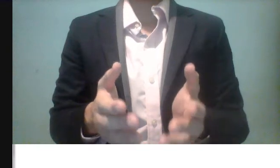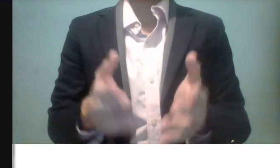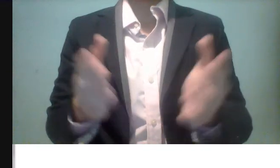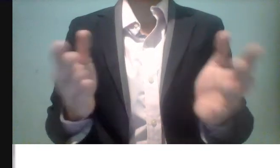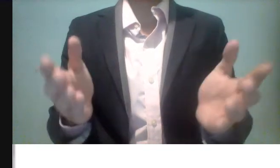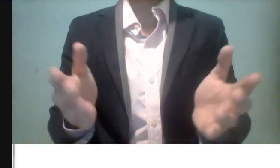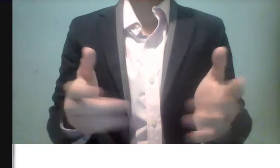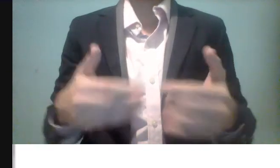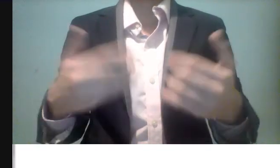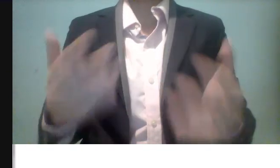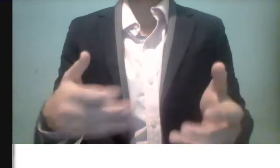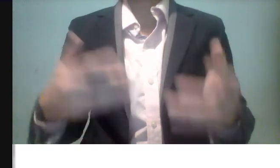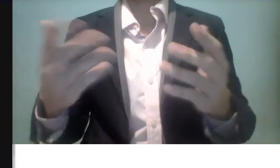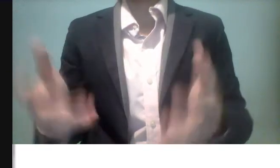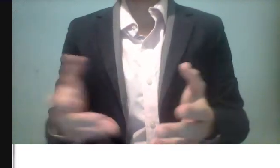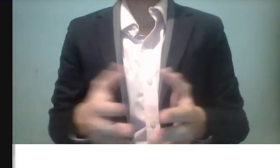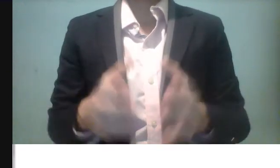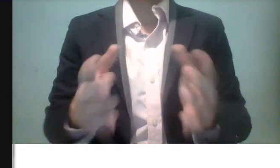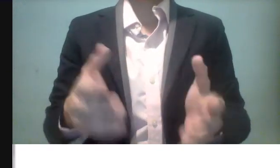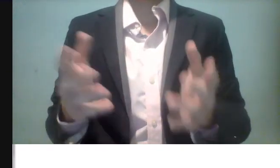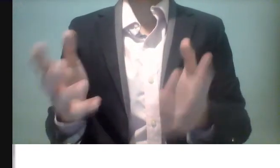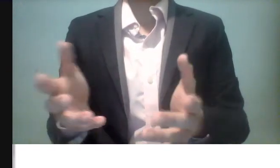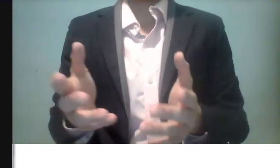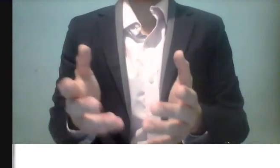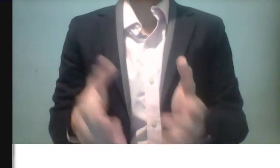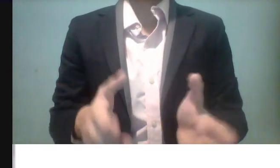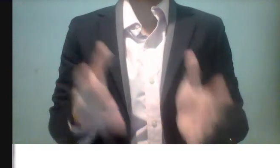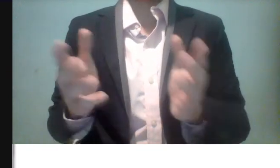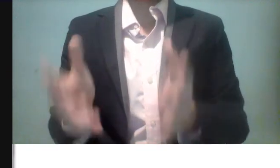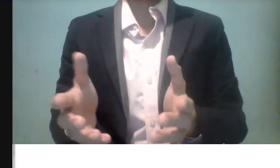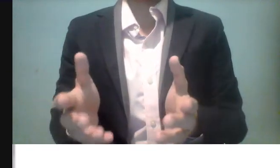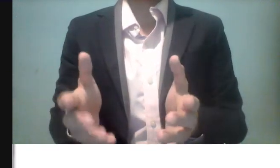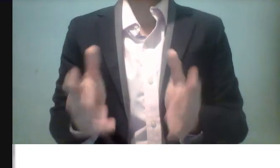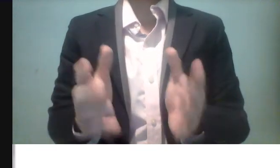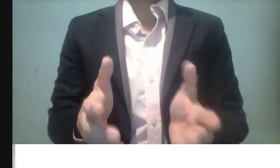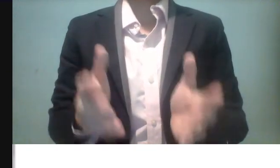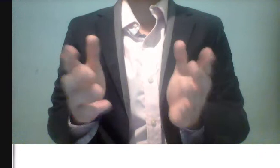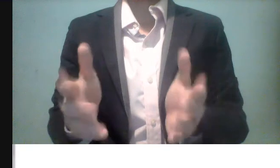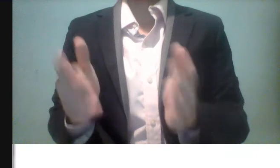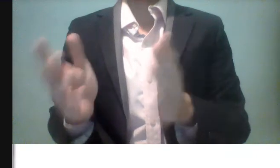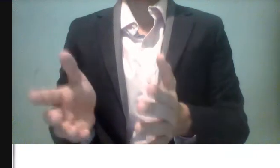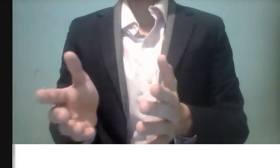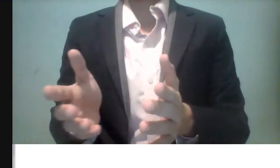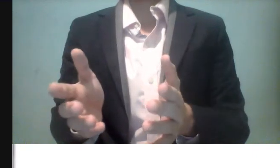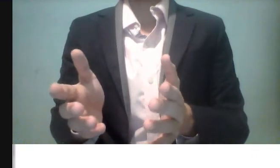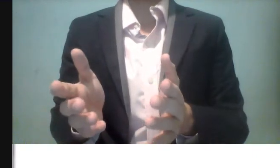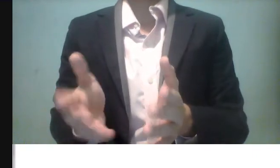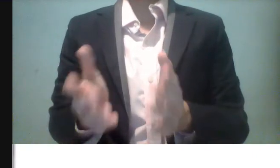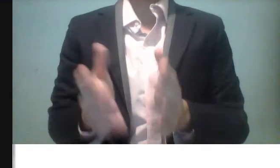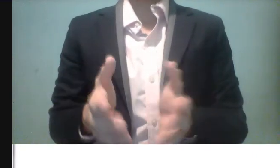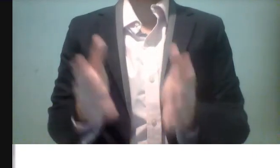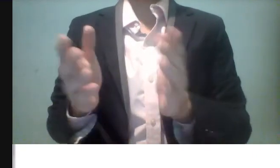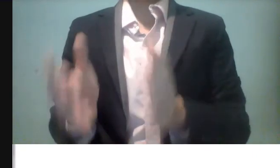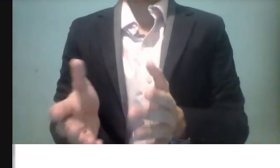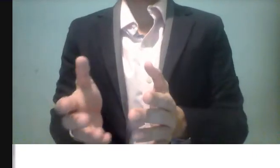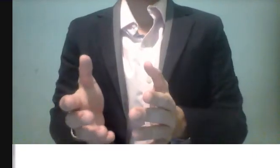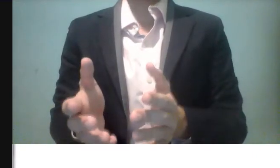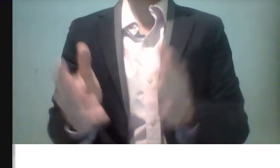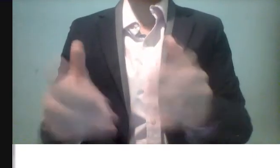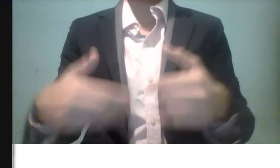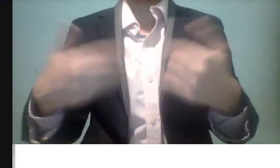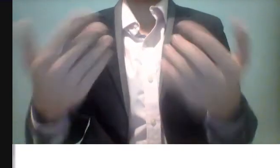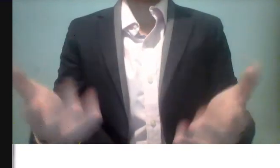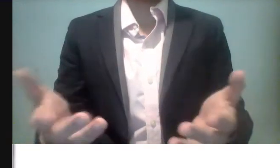bueno, a lo mejor son amigos, colegas de algunos políticos y yo lo he mencionado sobre todo en el tema relacionado con el caso de